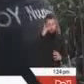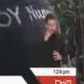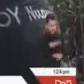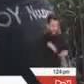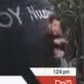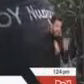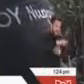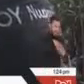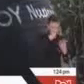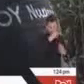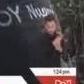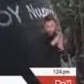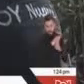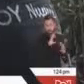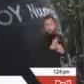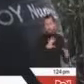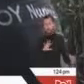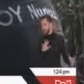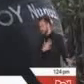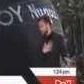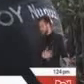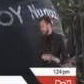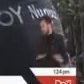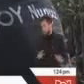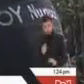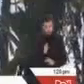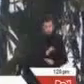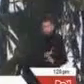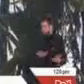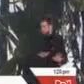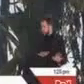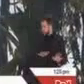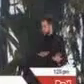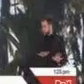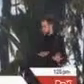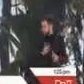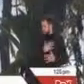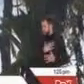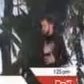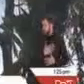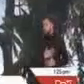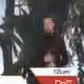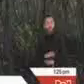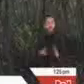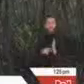Y, hasta uno. Y hasta uno, ¿no? Y aquí estamos desconectados, literal.